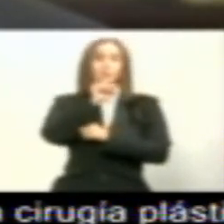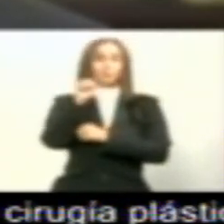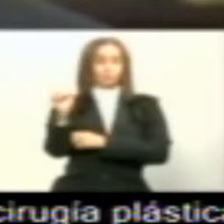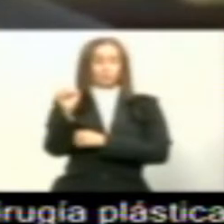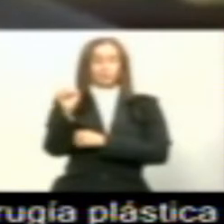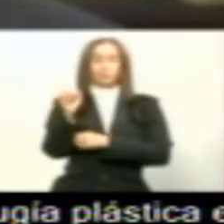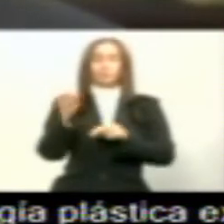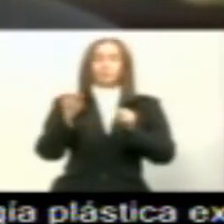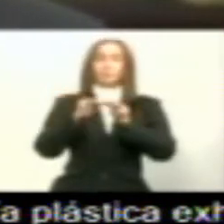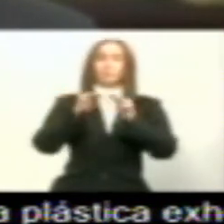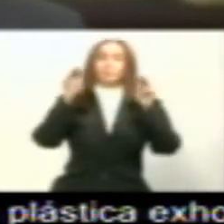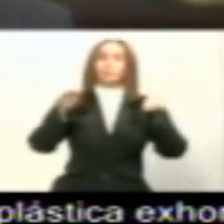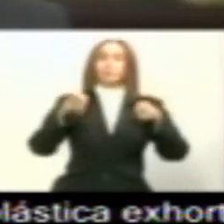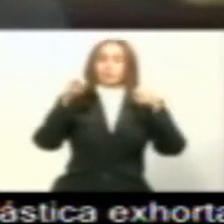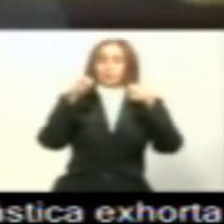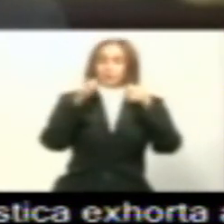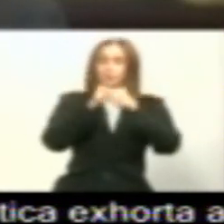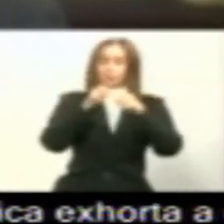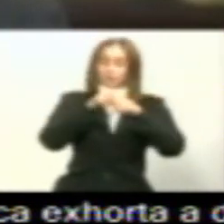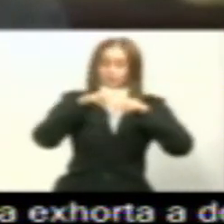el ministro de Energía y Minas.